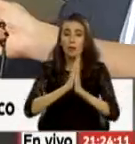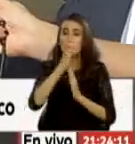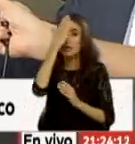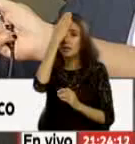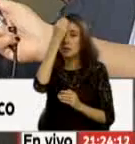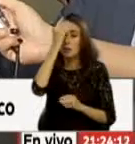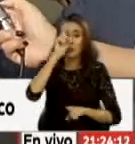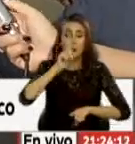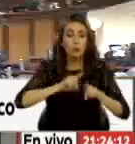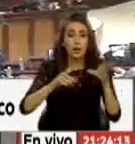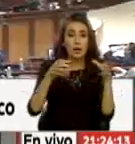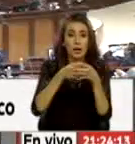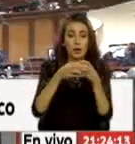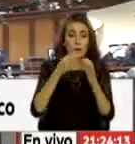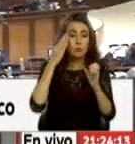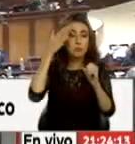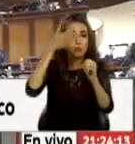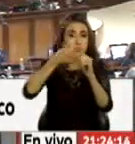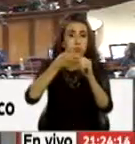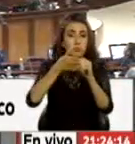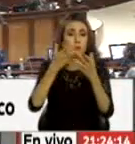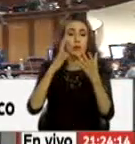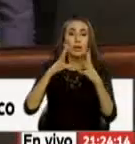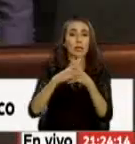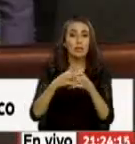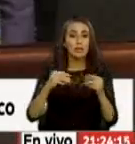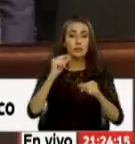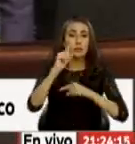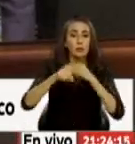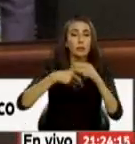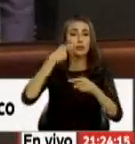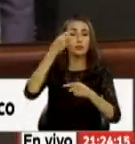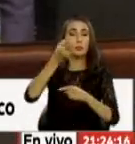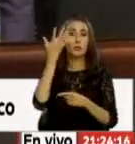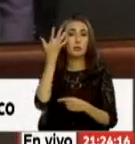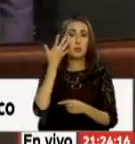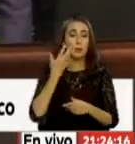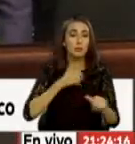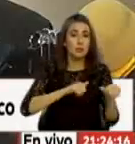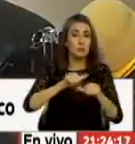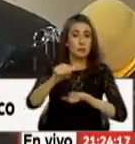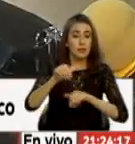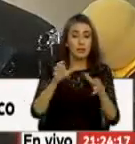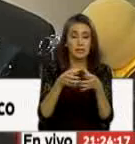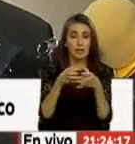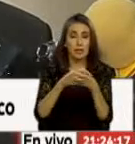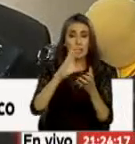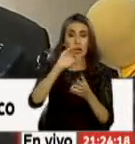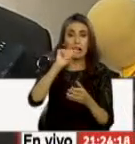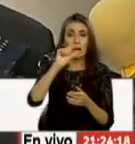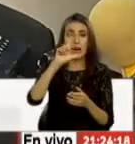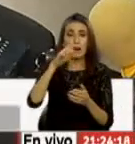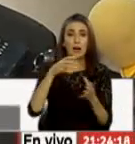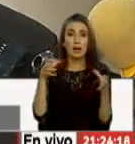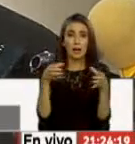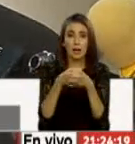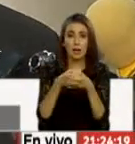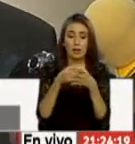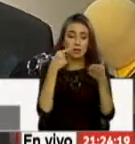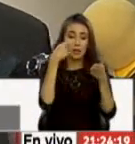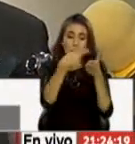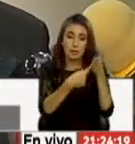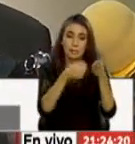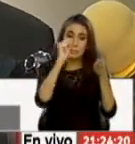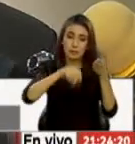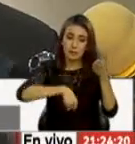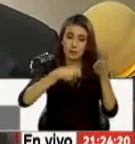la expectativa se fija en lo que resuelve en los próximos días el Consejo de Administración Legislativa. El CAL solo tiene que decir, existe la